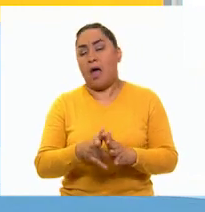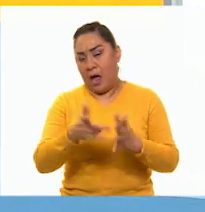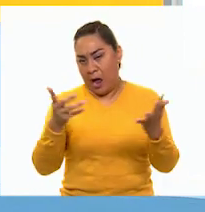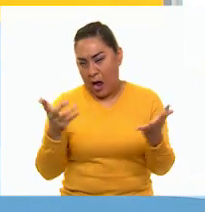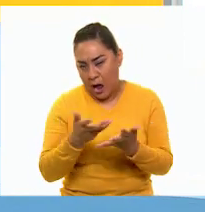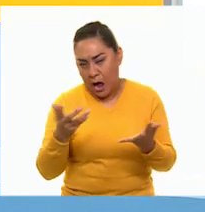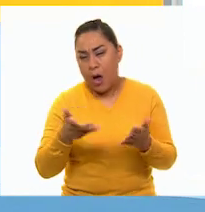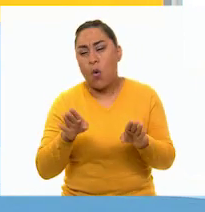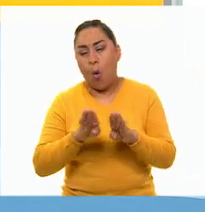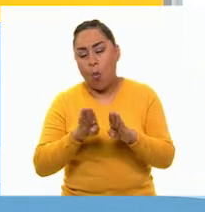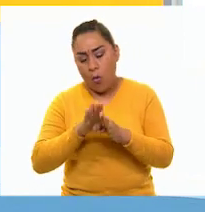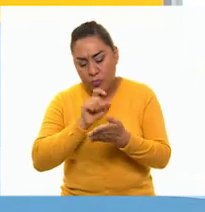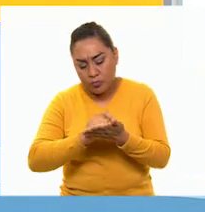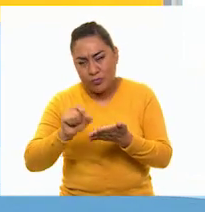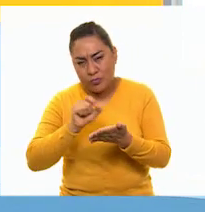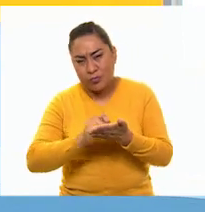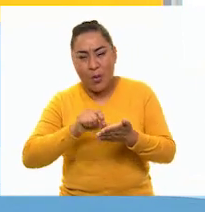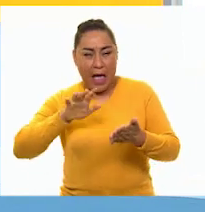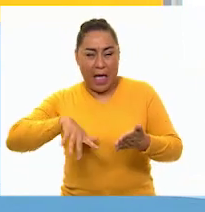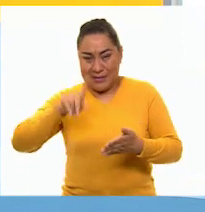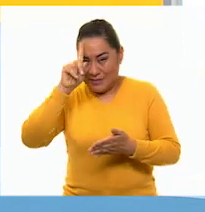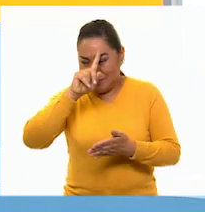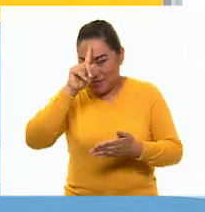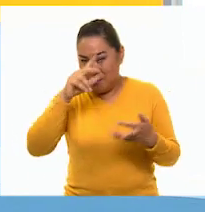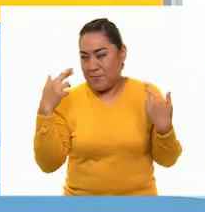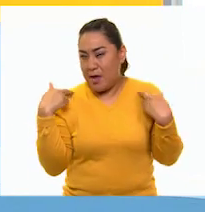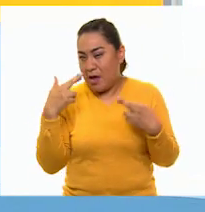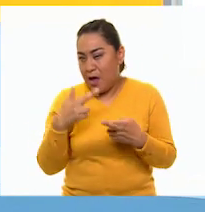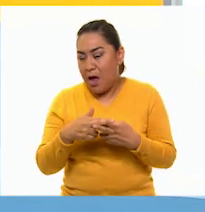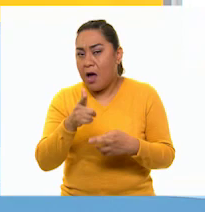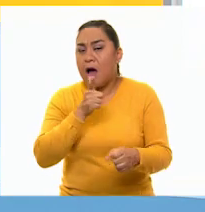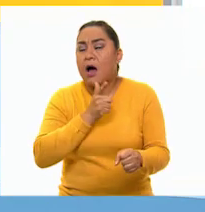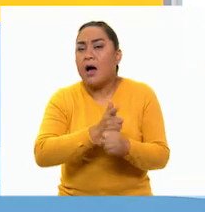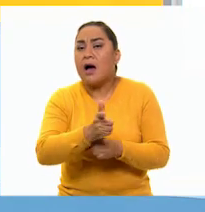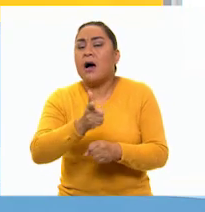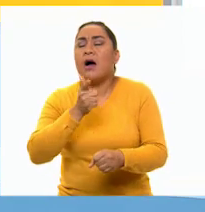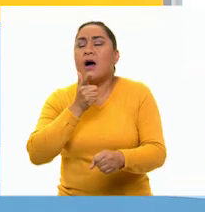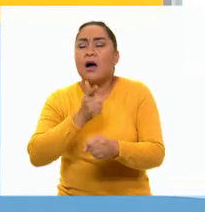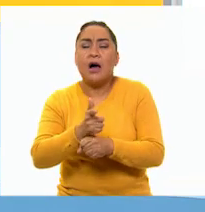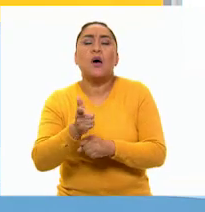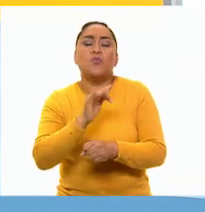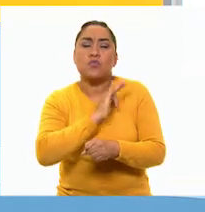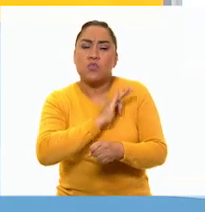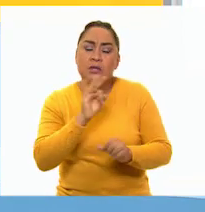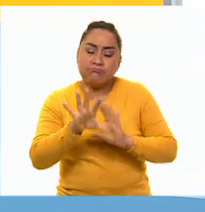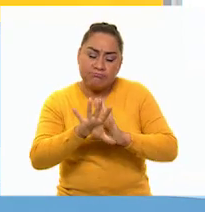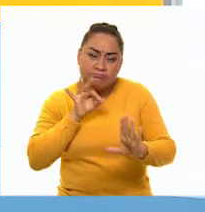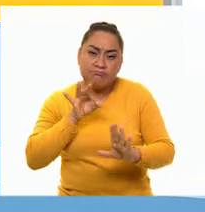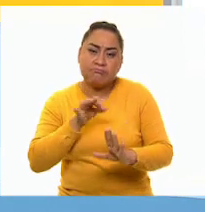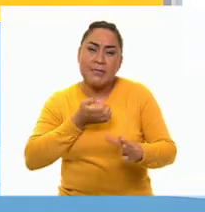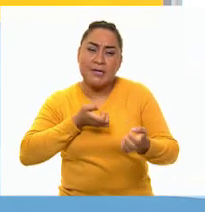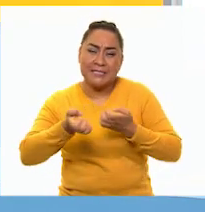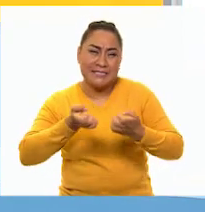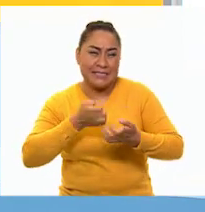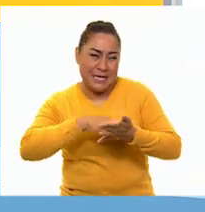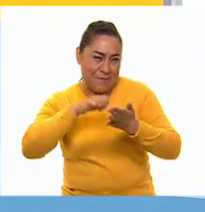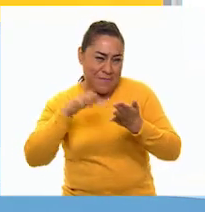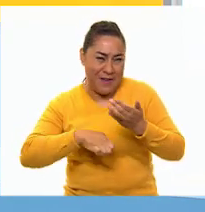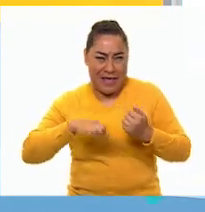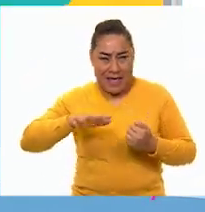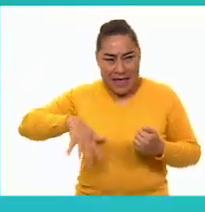procedimiento compartido por el profesor Francisco para comprobar las soluciones que encontramos para el problema que acabamos de